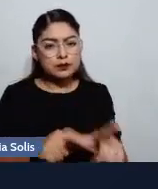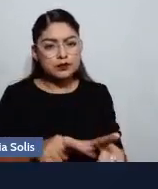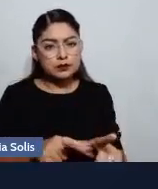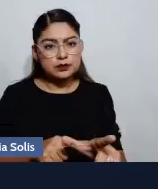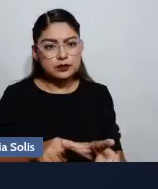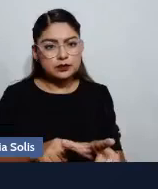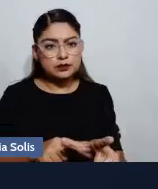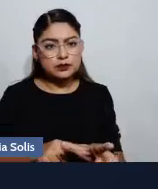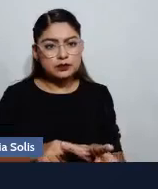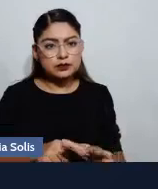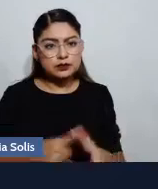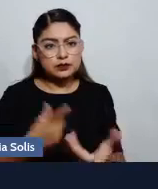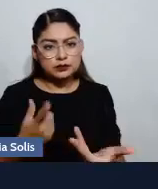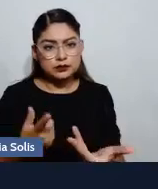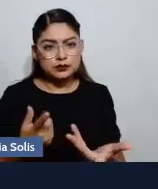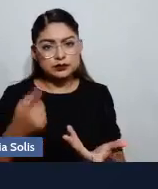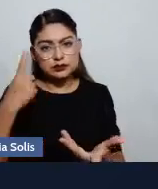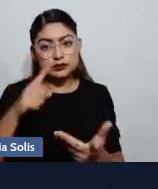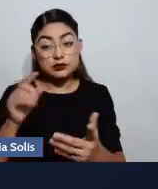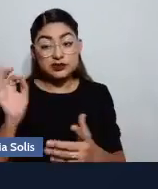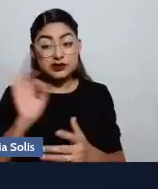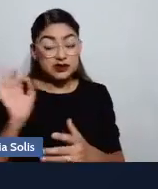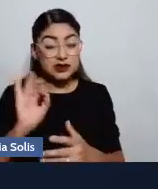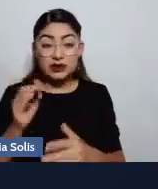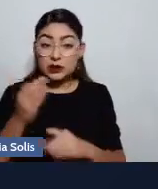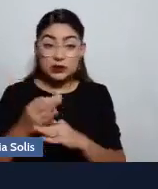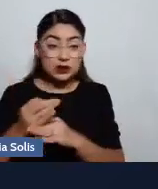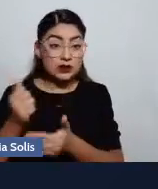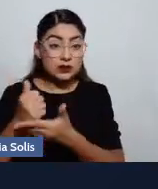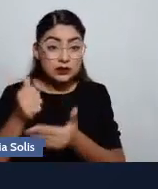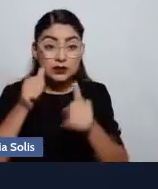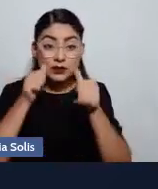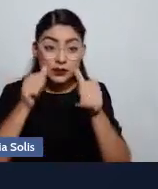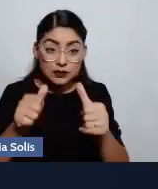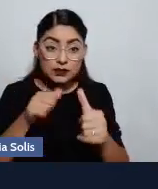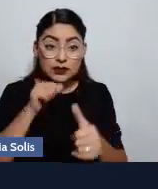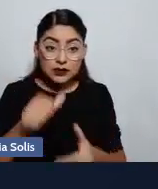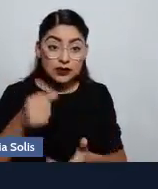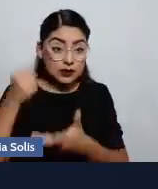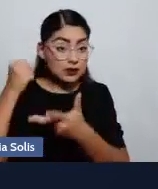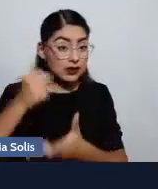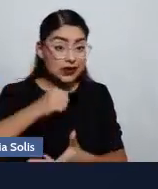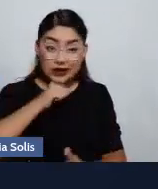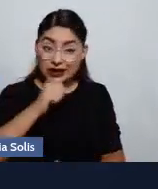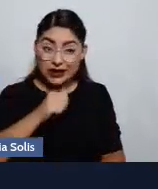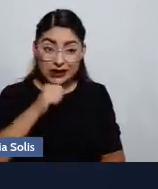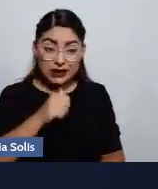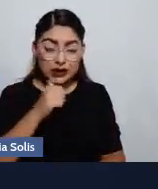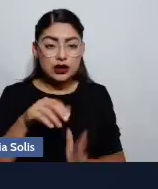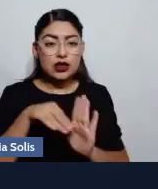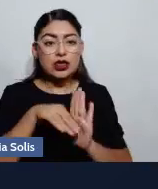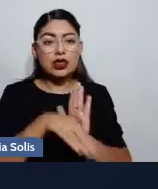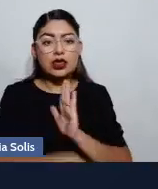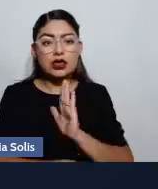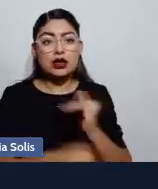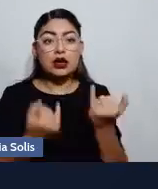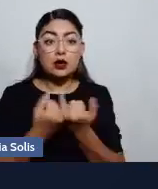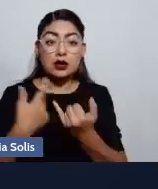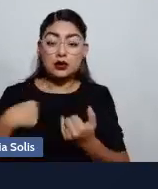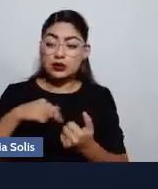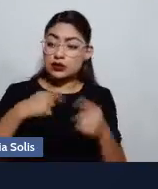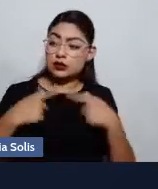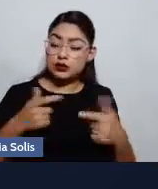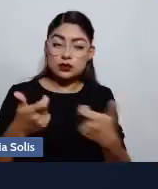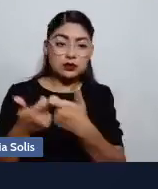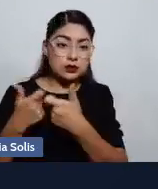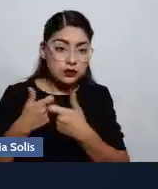va a colapsar, ¿no? O sea, si no hay un financiamiento fuerte por parte del gobierno, incluso por parte de nosotros como ciudadanos, puede colapsar